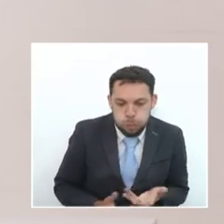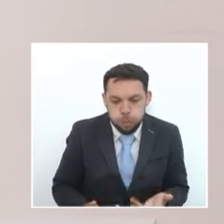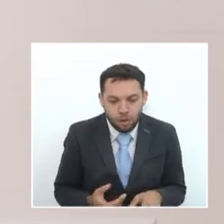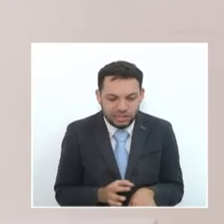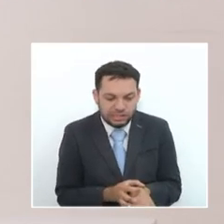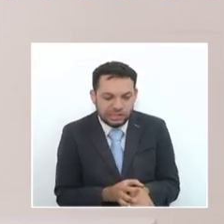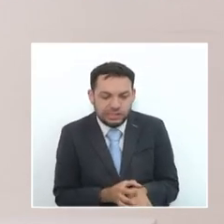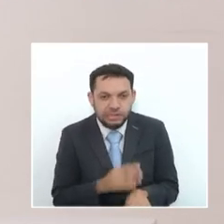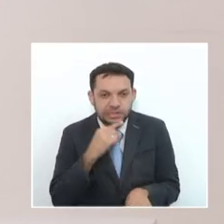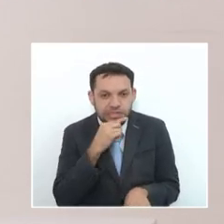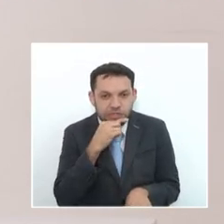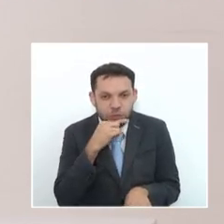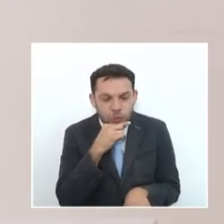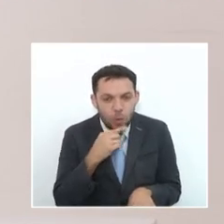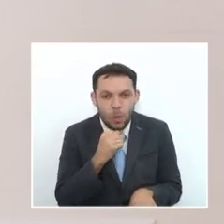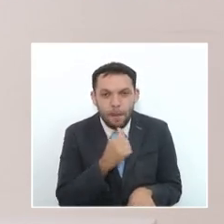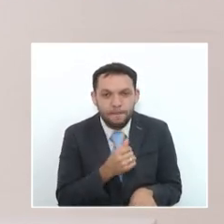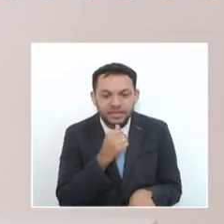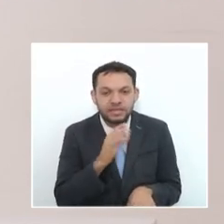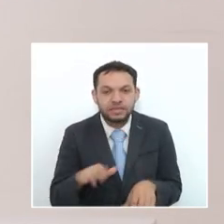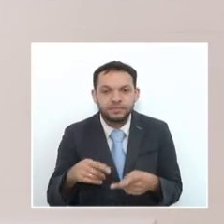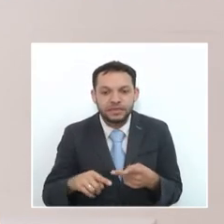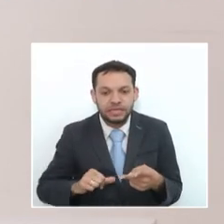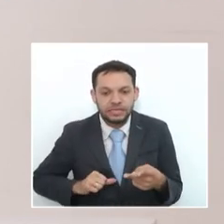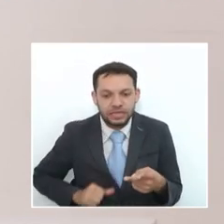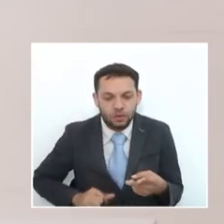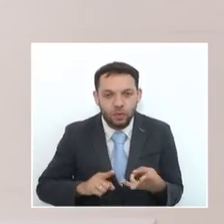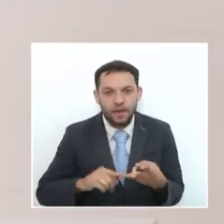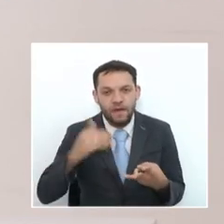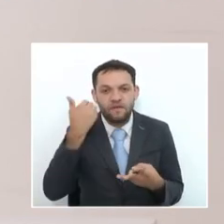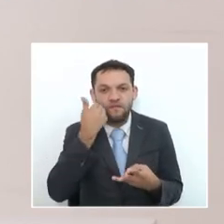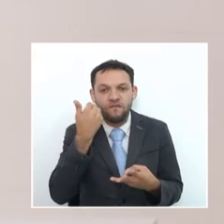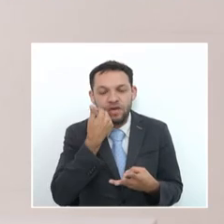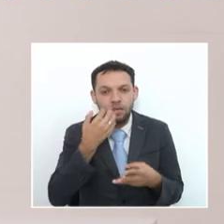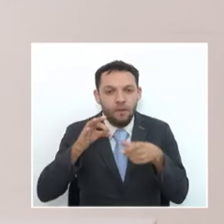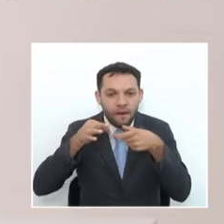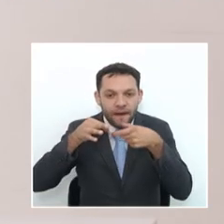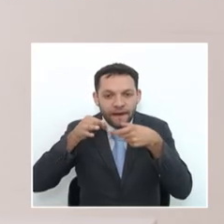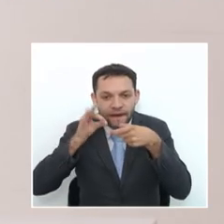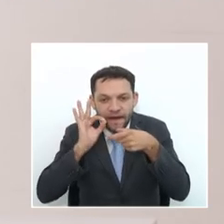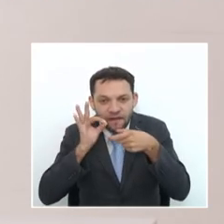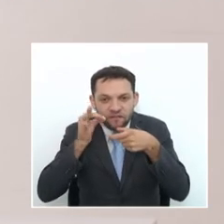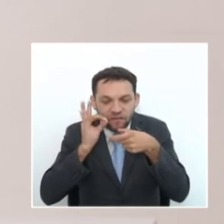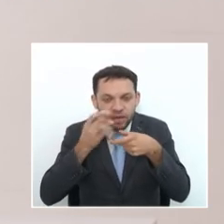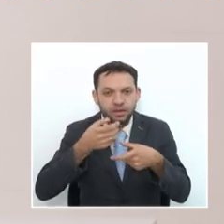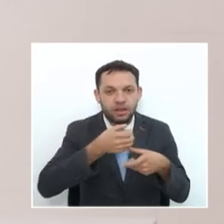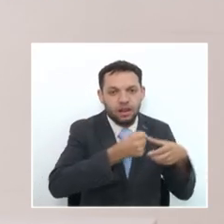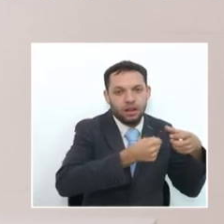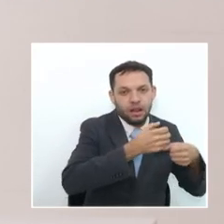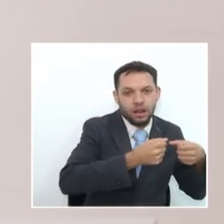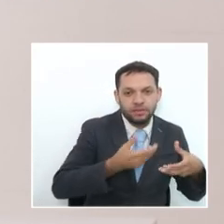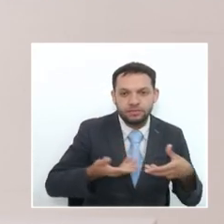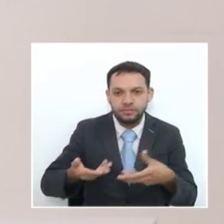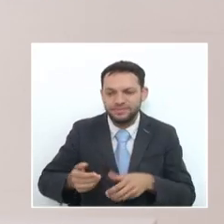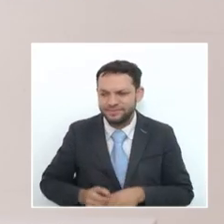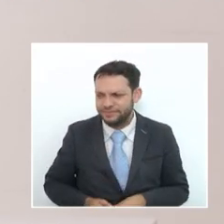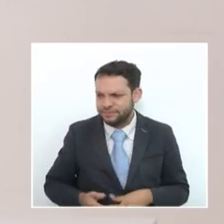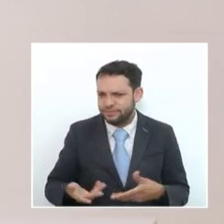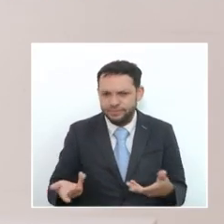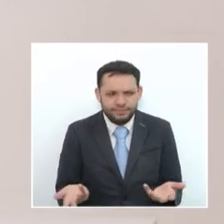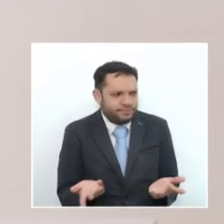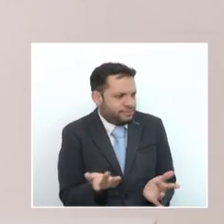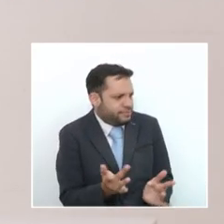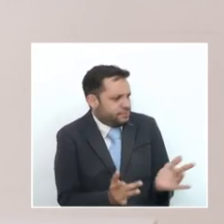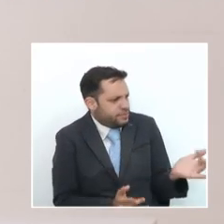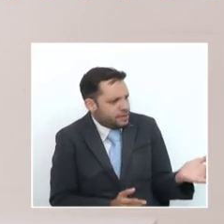heridas postquirúrgicas, enfermos, postrados en la cama, café con leche. No, perdóneme, eso no es justo,